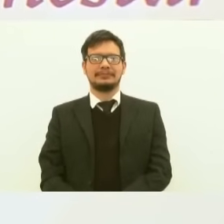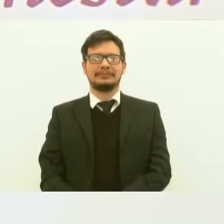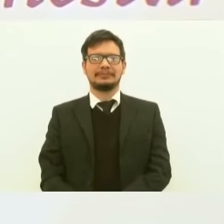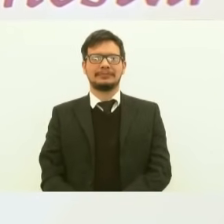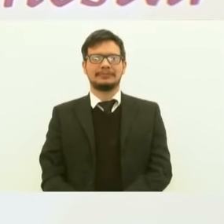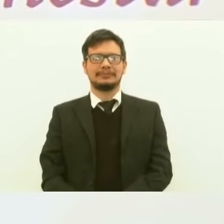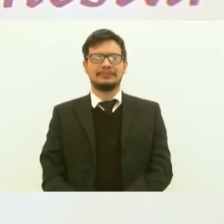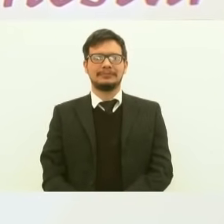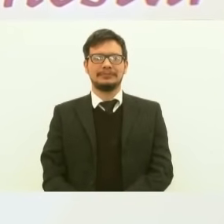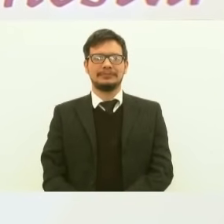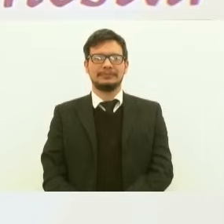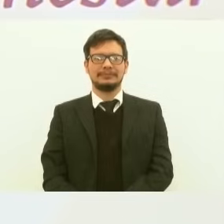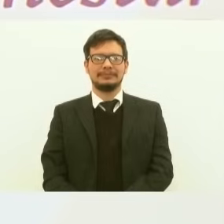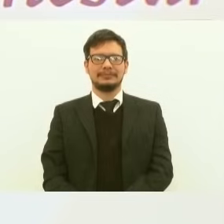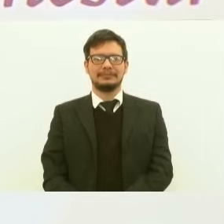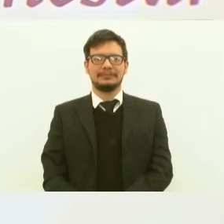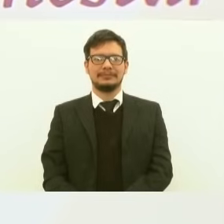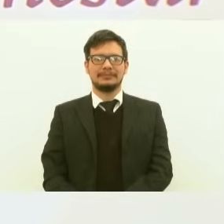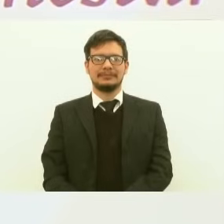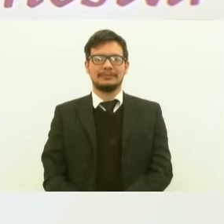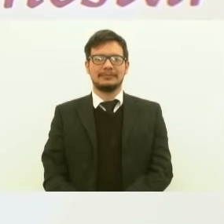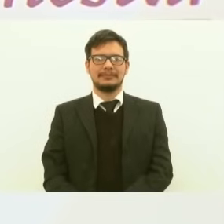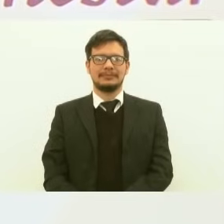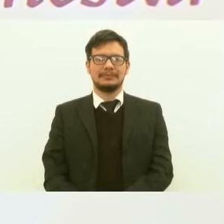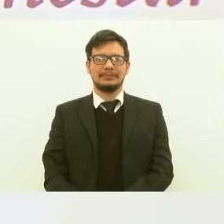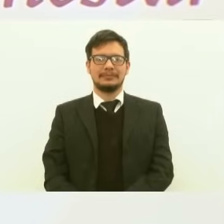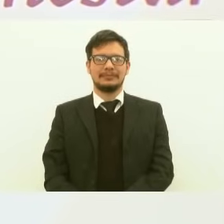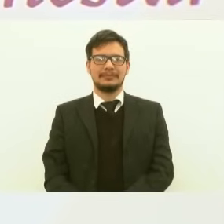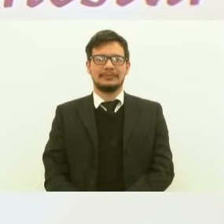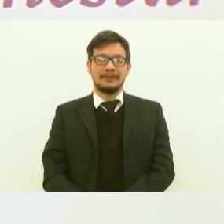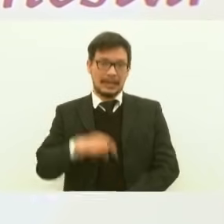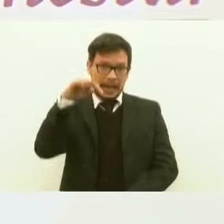Aquí van a recibir este año